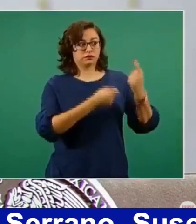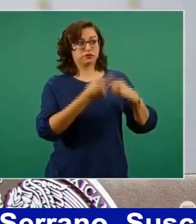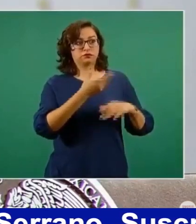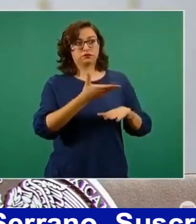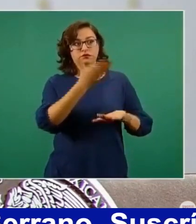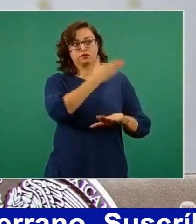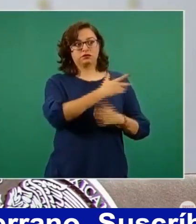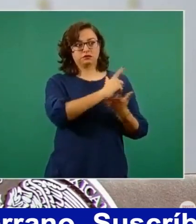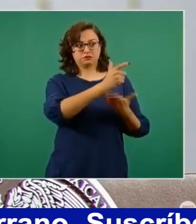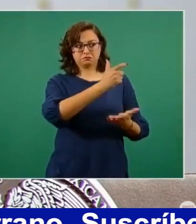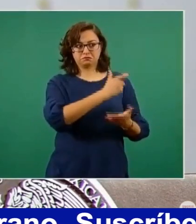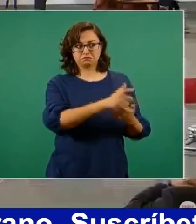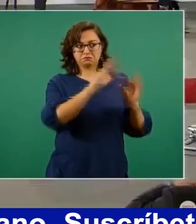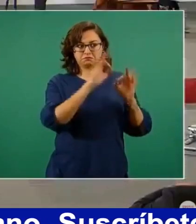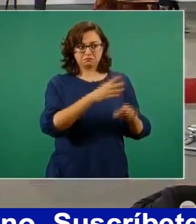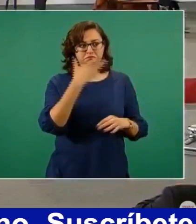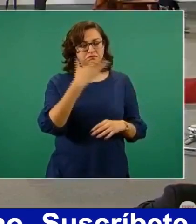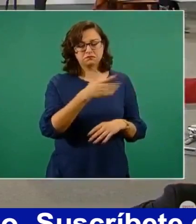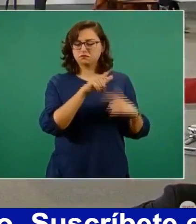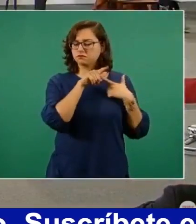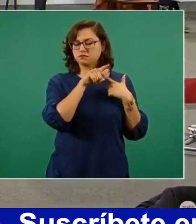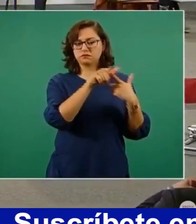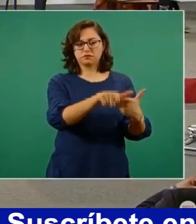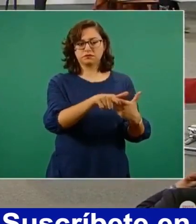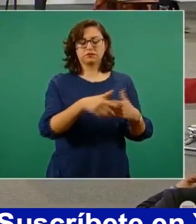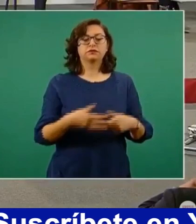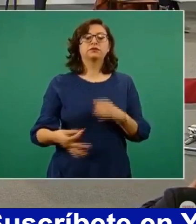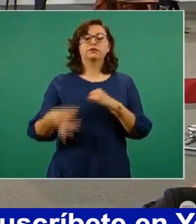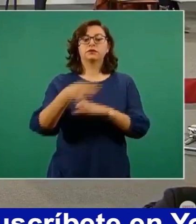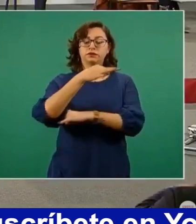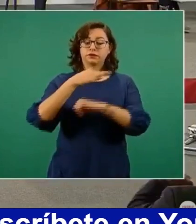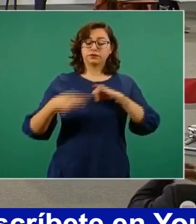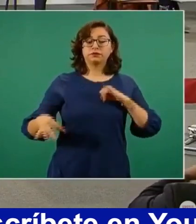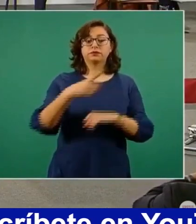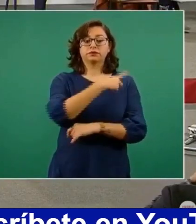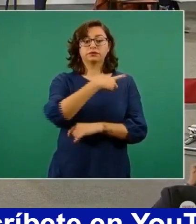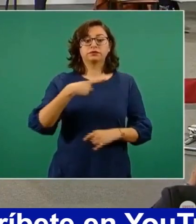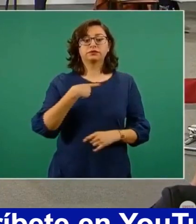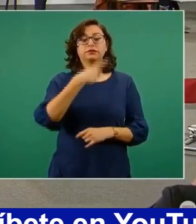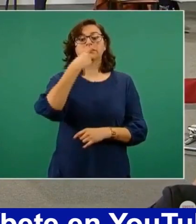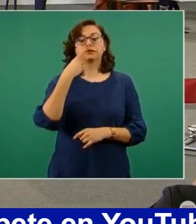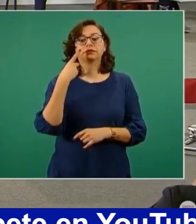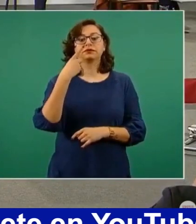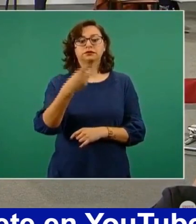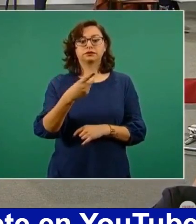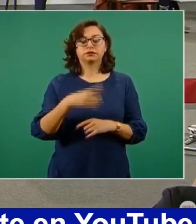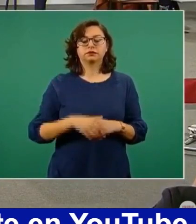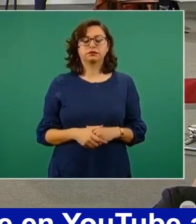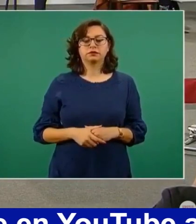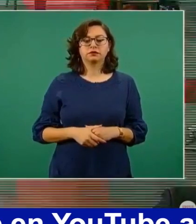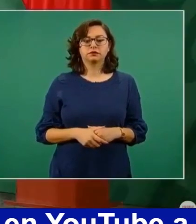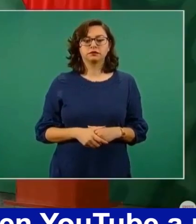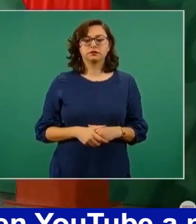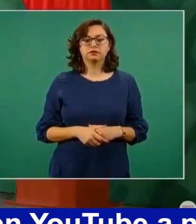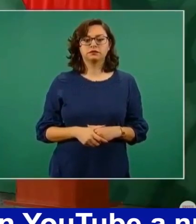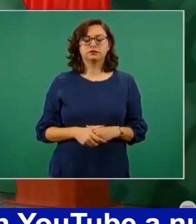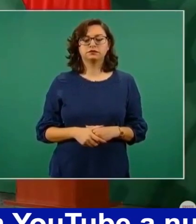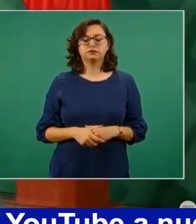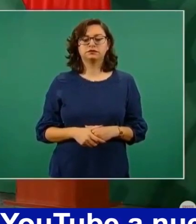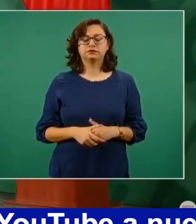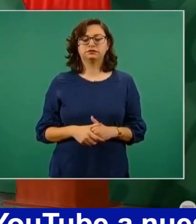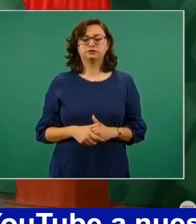se ve un incremento, y en aquellos que habían históricamente repartido o recibido mayor